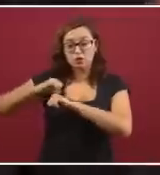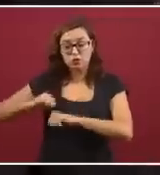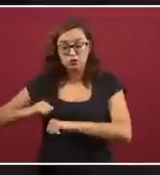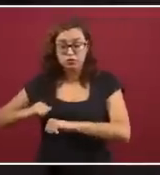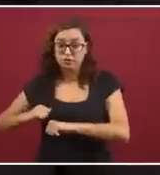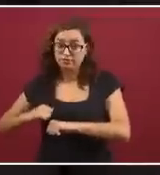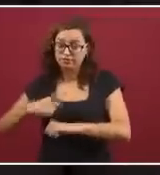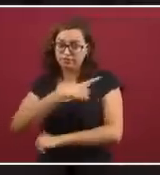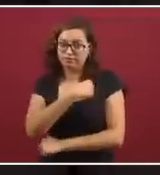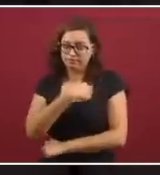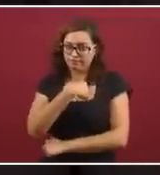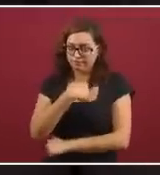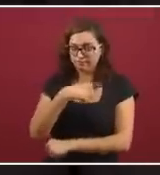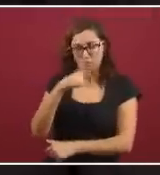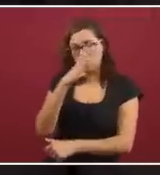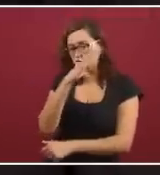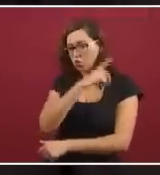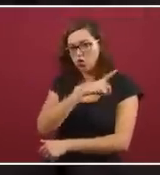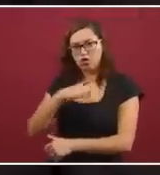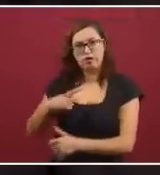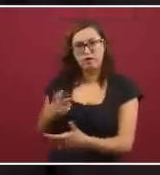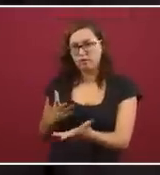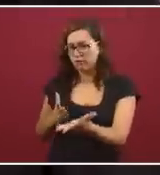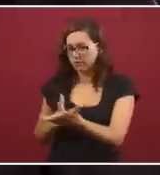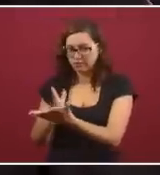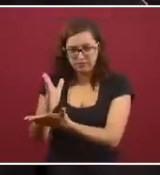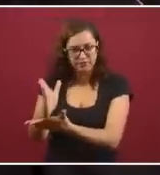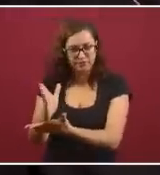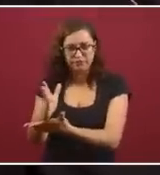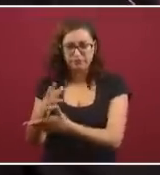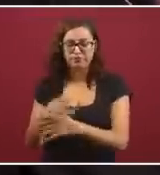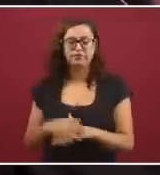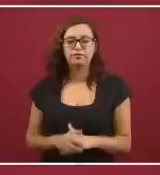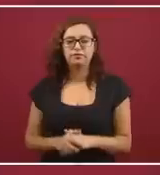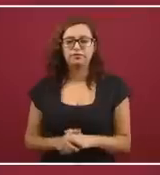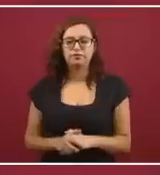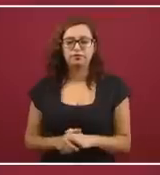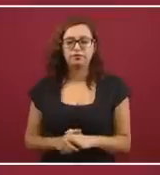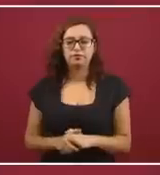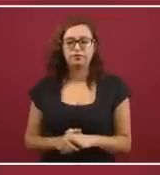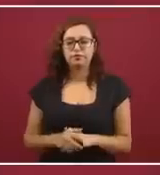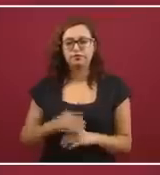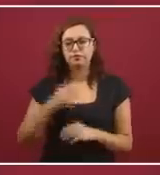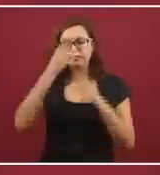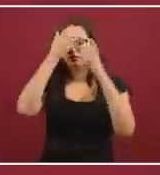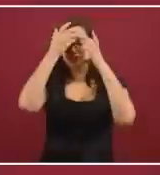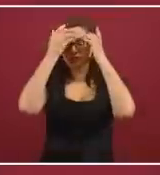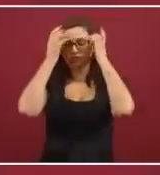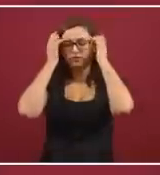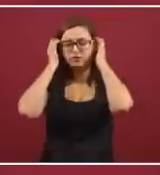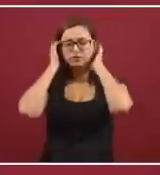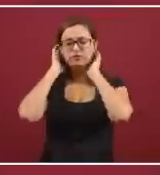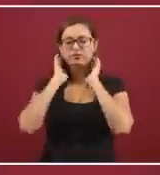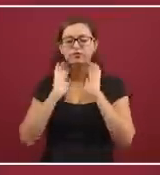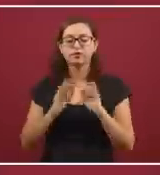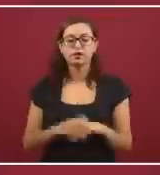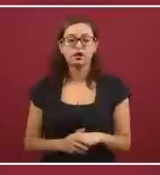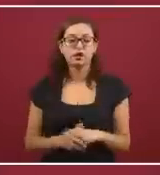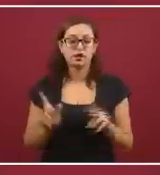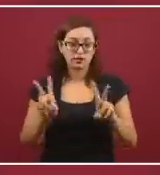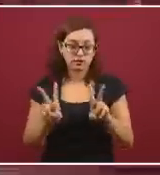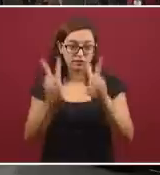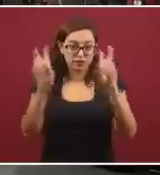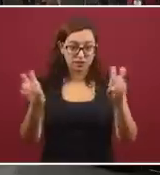asunto que tenga que ver con el ejecutivo federal